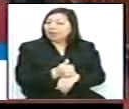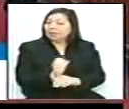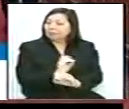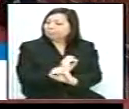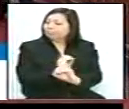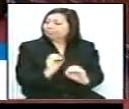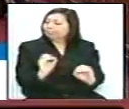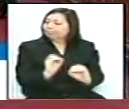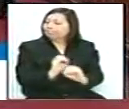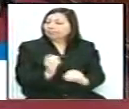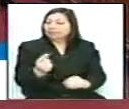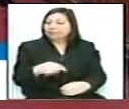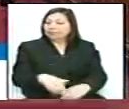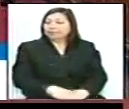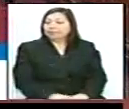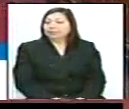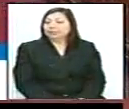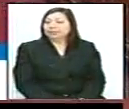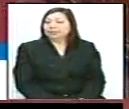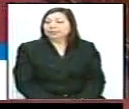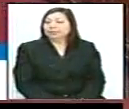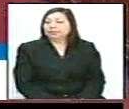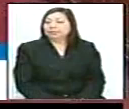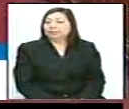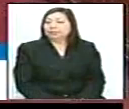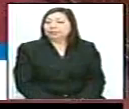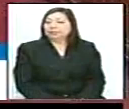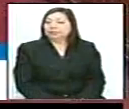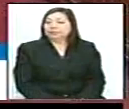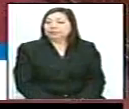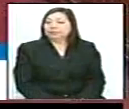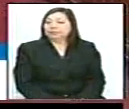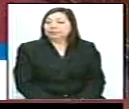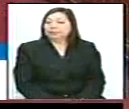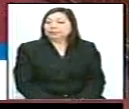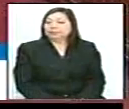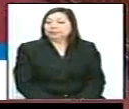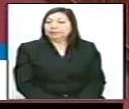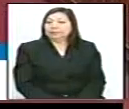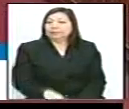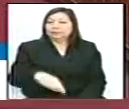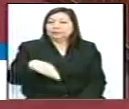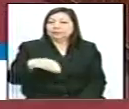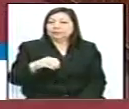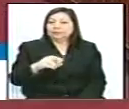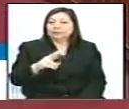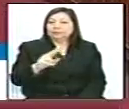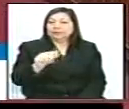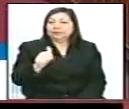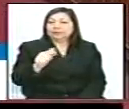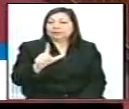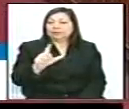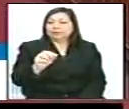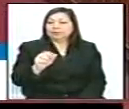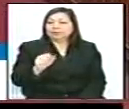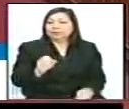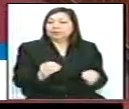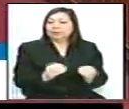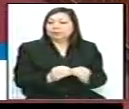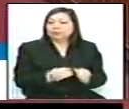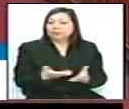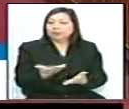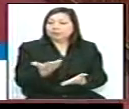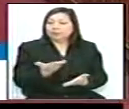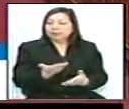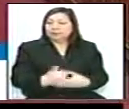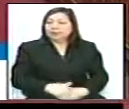ninguna bancada. Bueno, se da el uso de la palabra al congresista Morales para que fundamente la